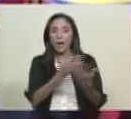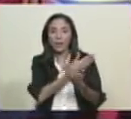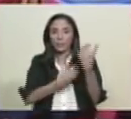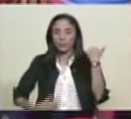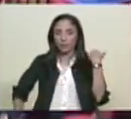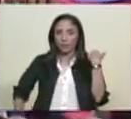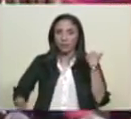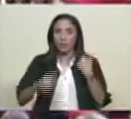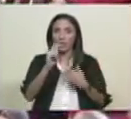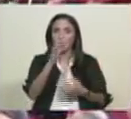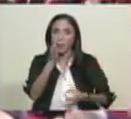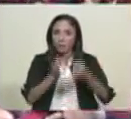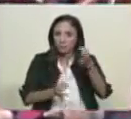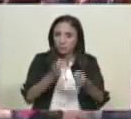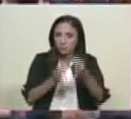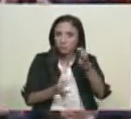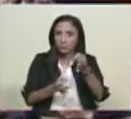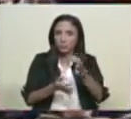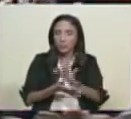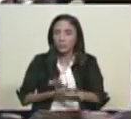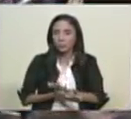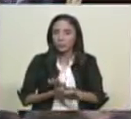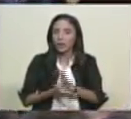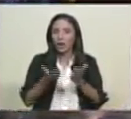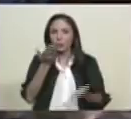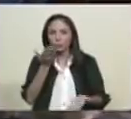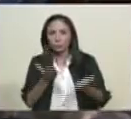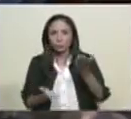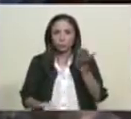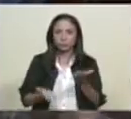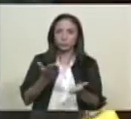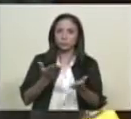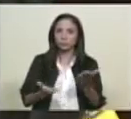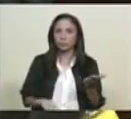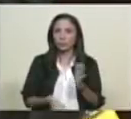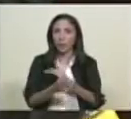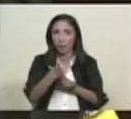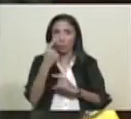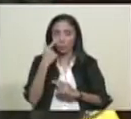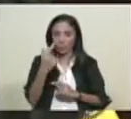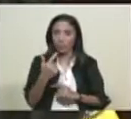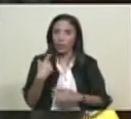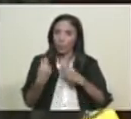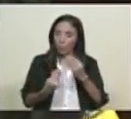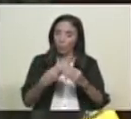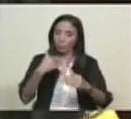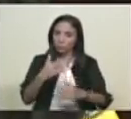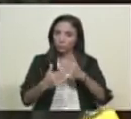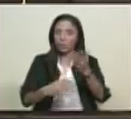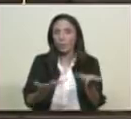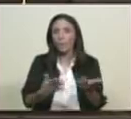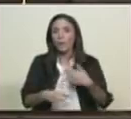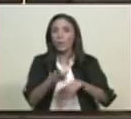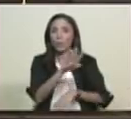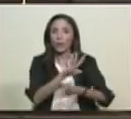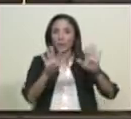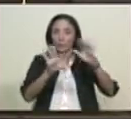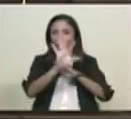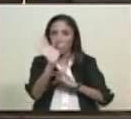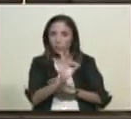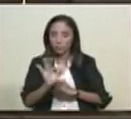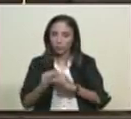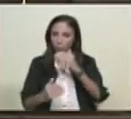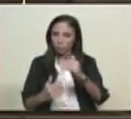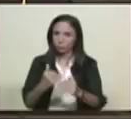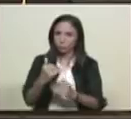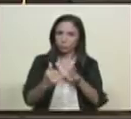Justicia, en el balance de cada una de las salas, ustedes pueden ver cómo el 49% de las causas